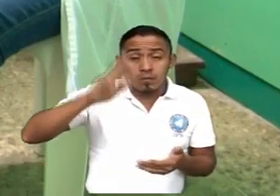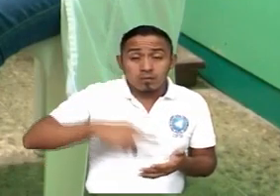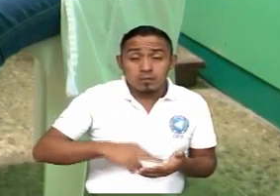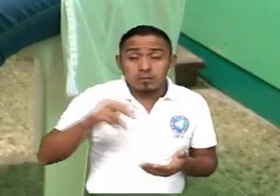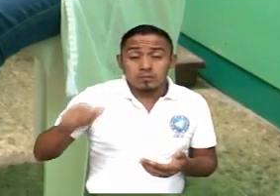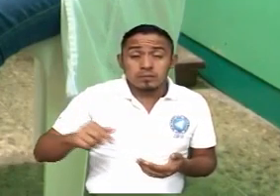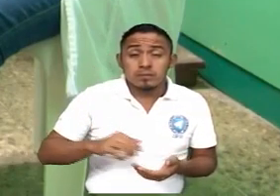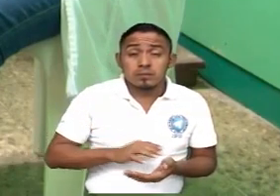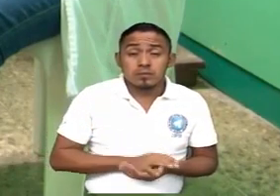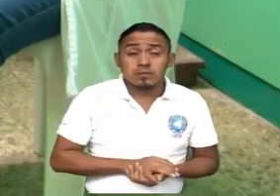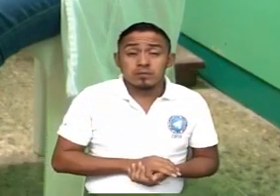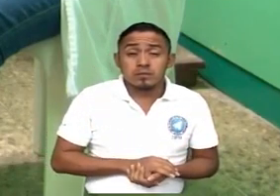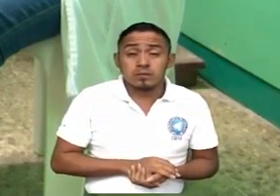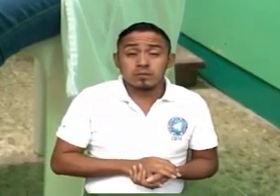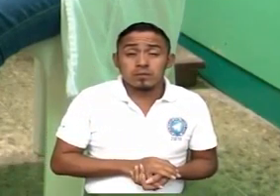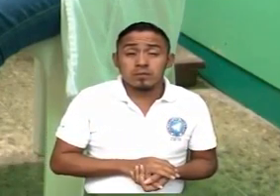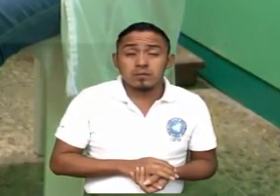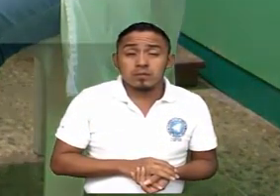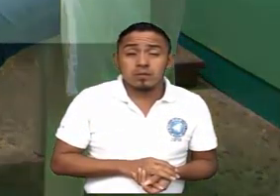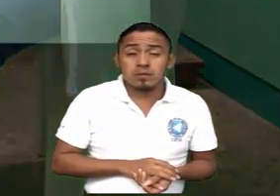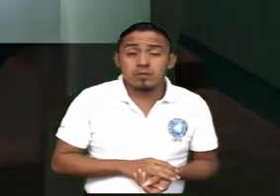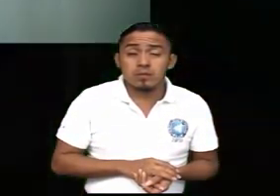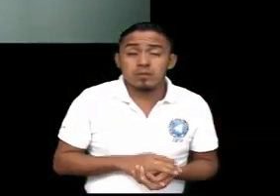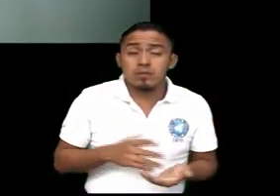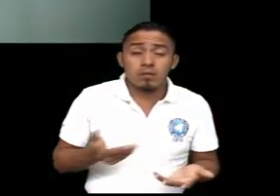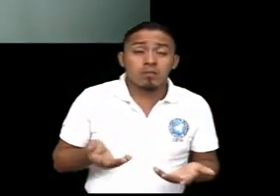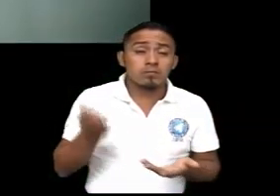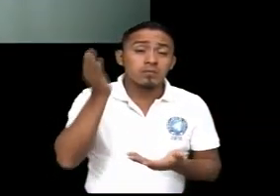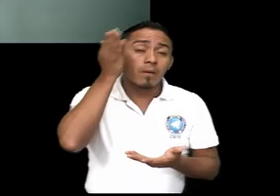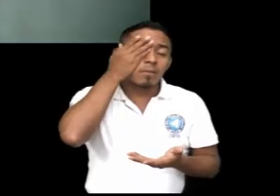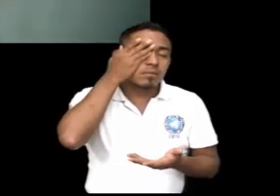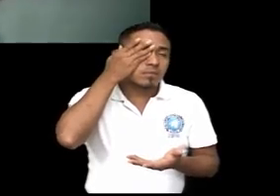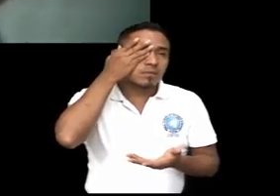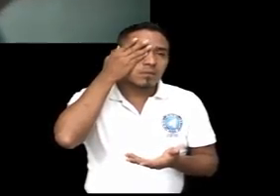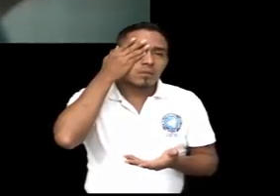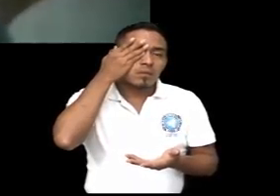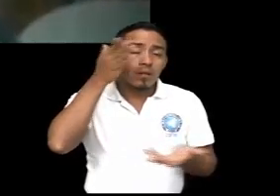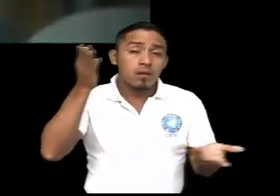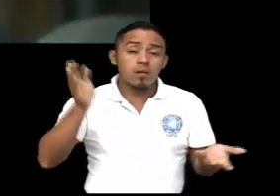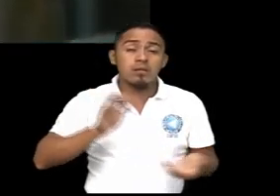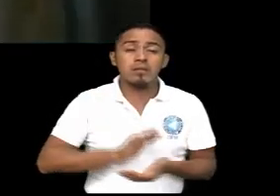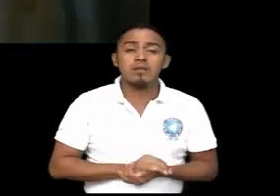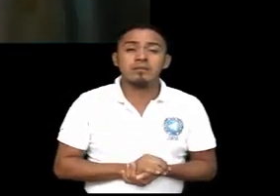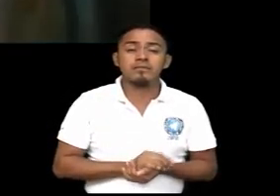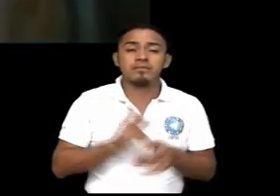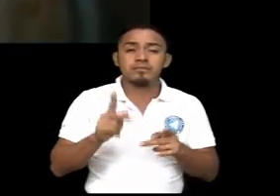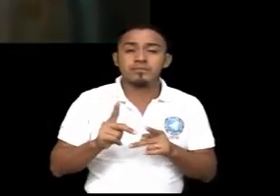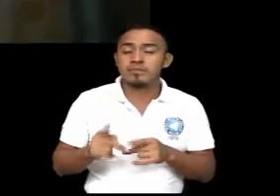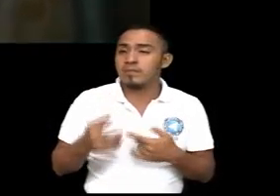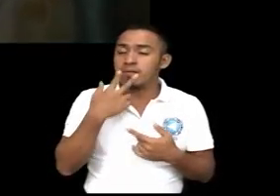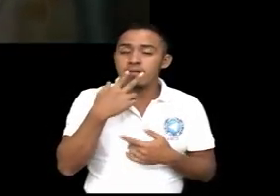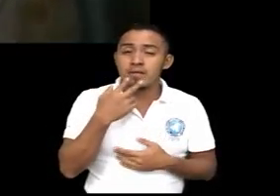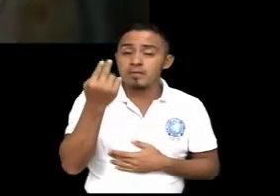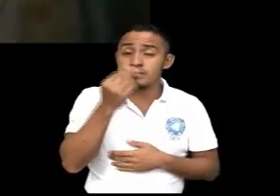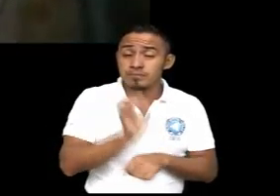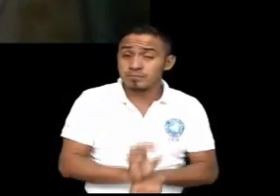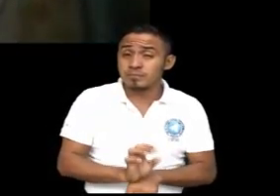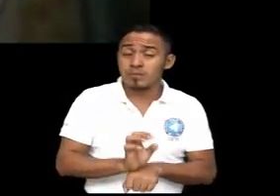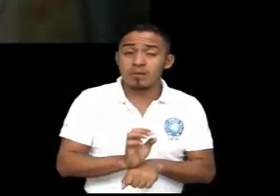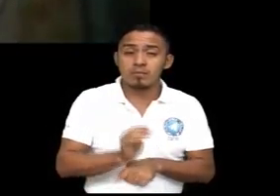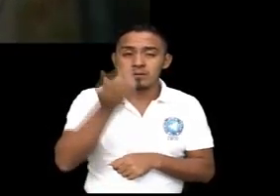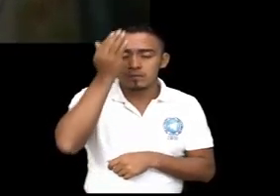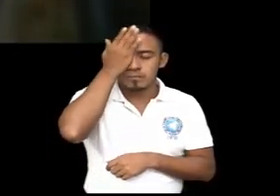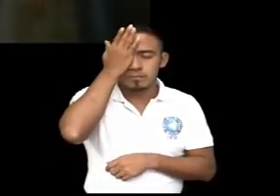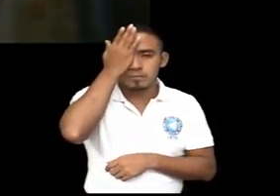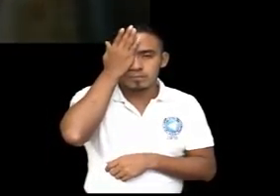de que vos le tapas un ojo, le operaste ese ojo, se lo tapas. Y hay pacientes que no están acostumbrados a, tal vez